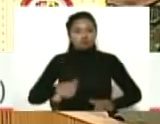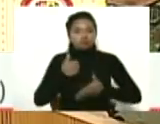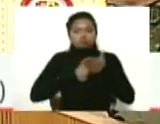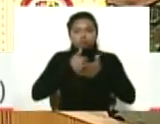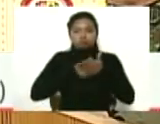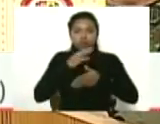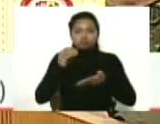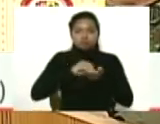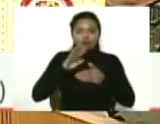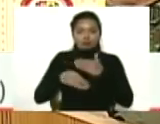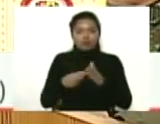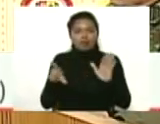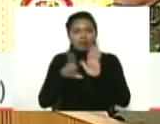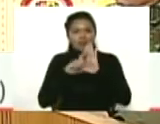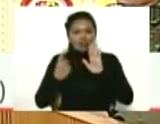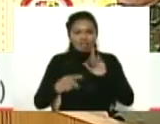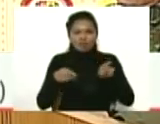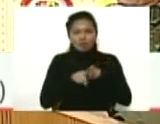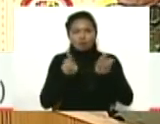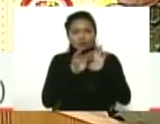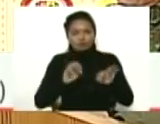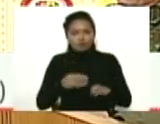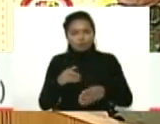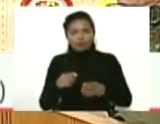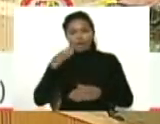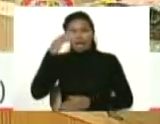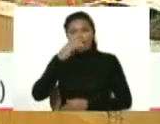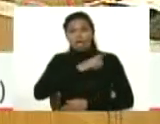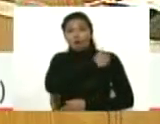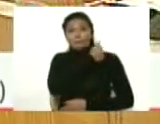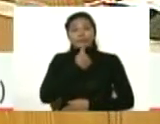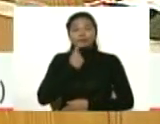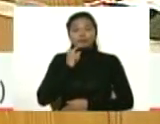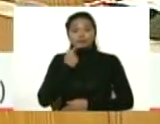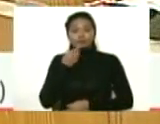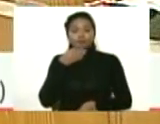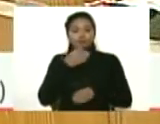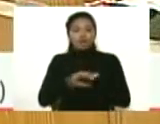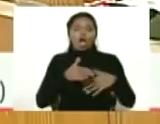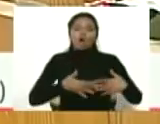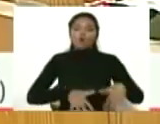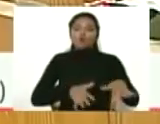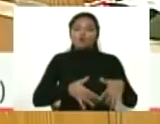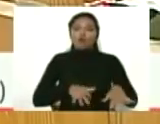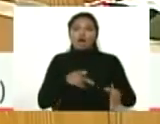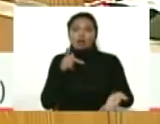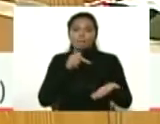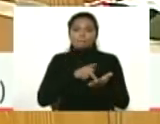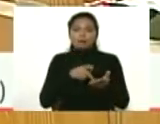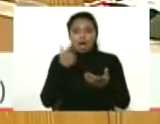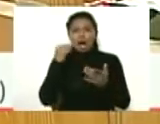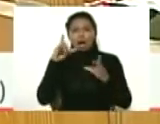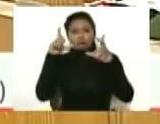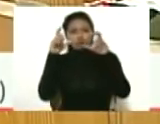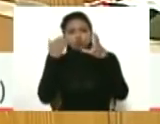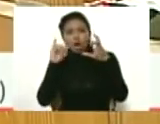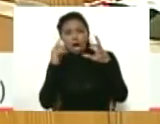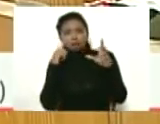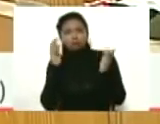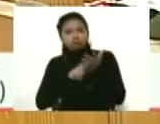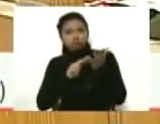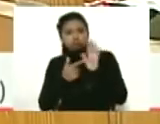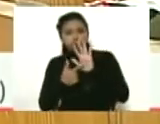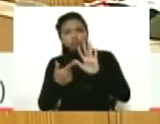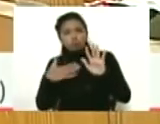está establecido en la ley. Hoy el general en jefe Padrino estuvo en Guayana. No sé si hay imágenes que pudieran